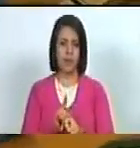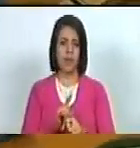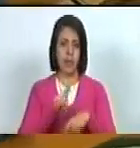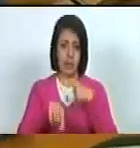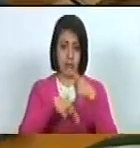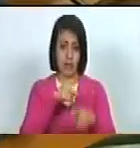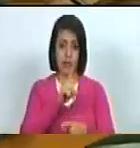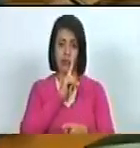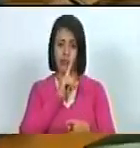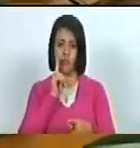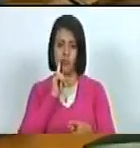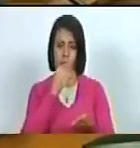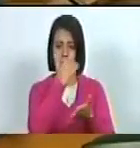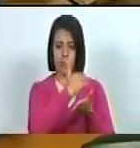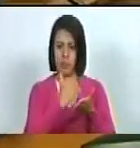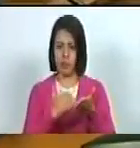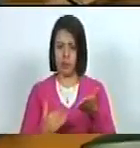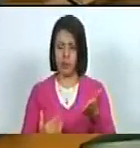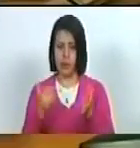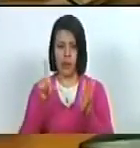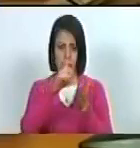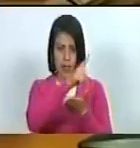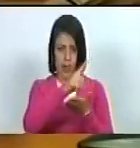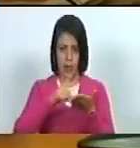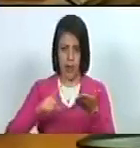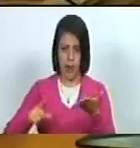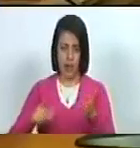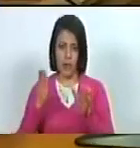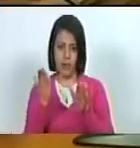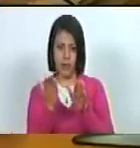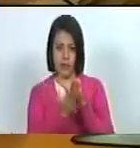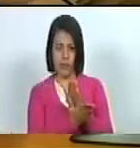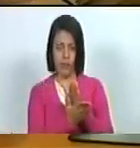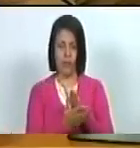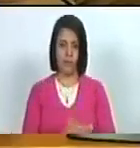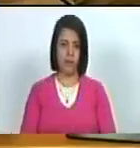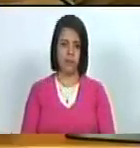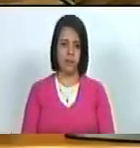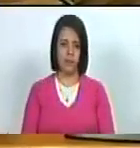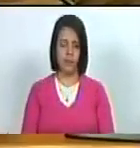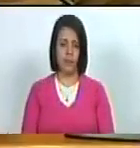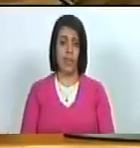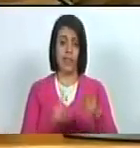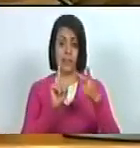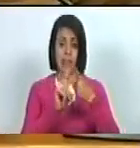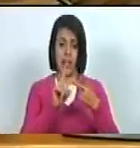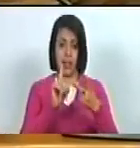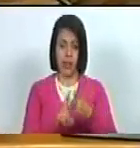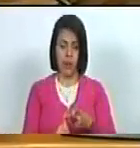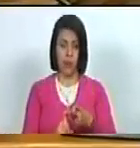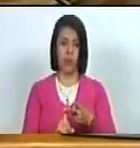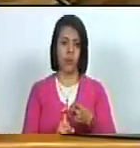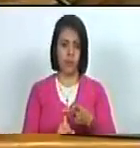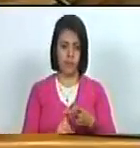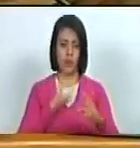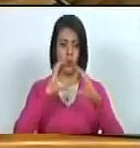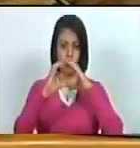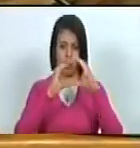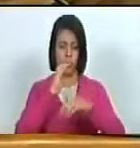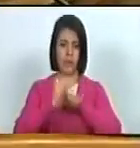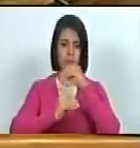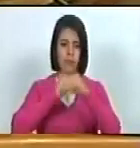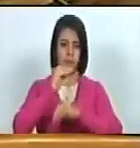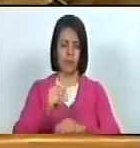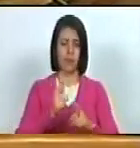E incorporar a las diputadas y los diputados suplentes indicados en lista anexa. Segundo punto de la cuenta. Comunicación